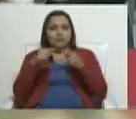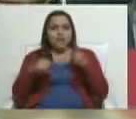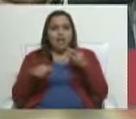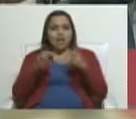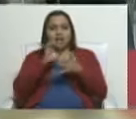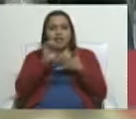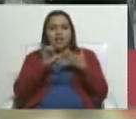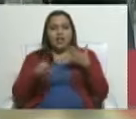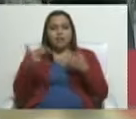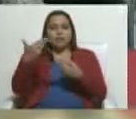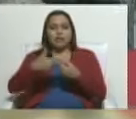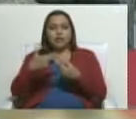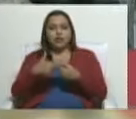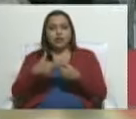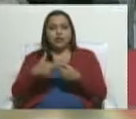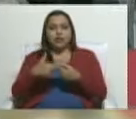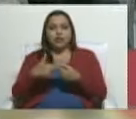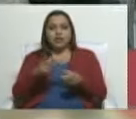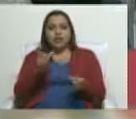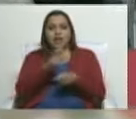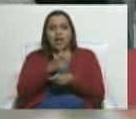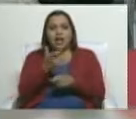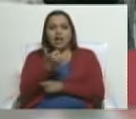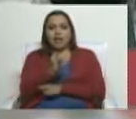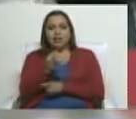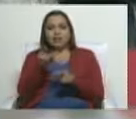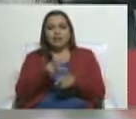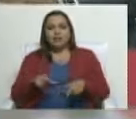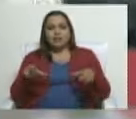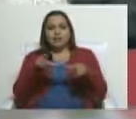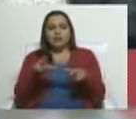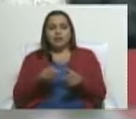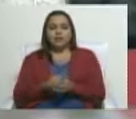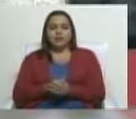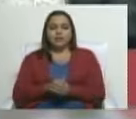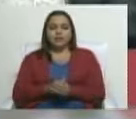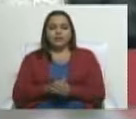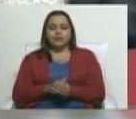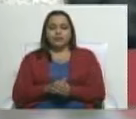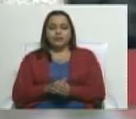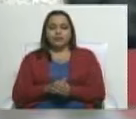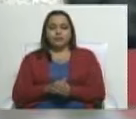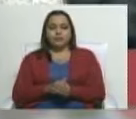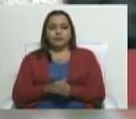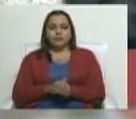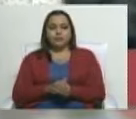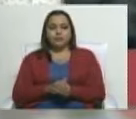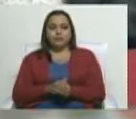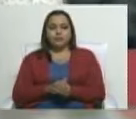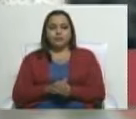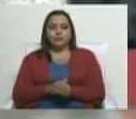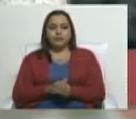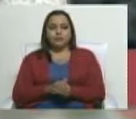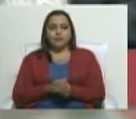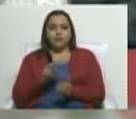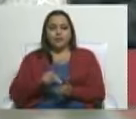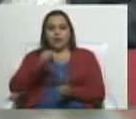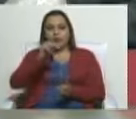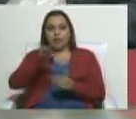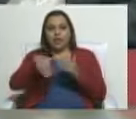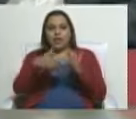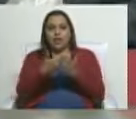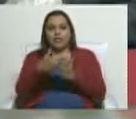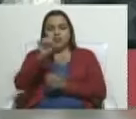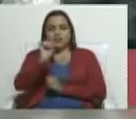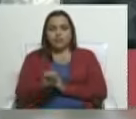estratégicos, petróleo, gas, están en zonas que han migrado de lo que es el norte, el hemisferio norte, hacia lo que es el